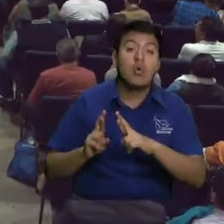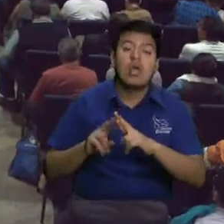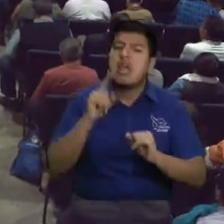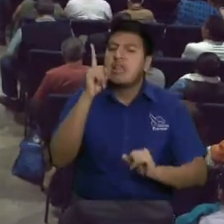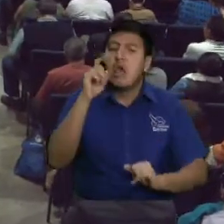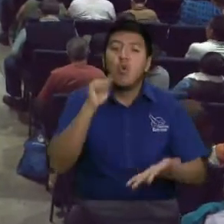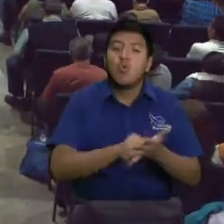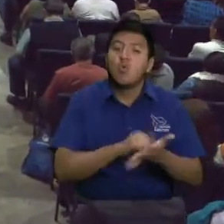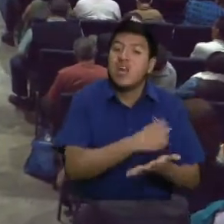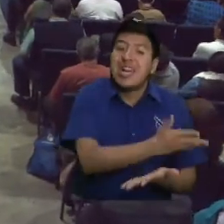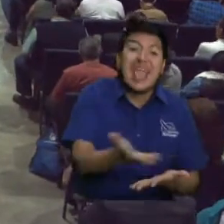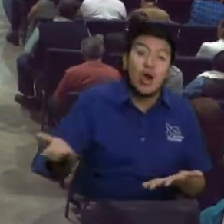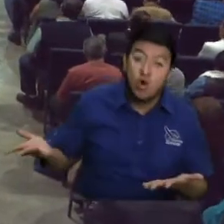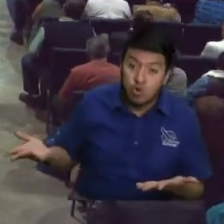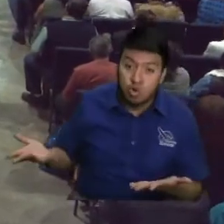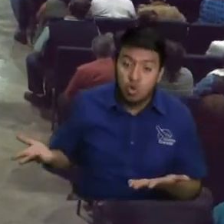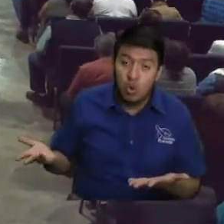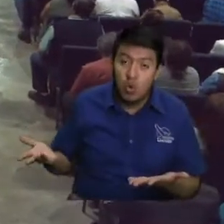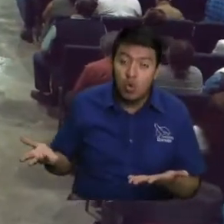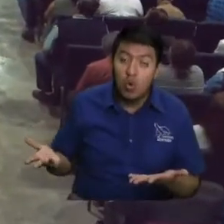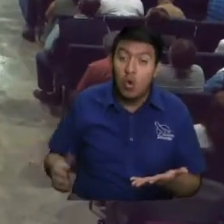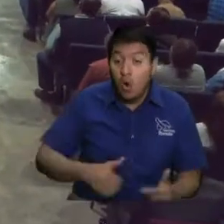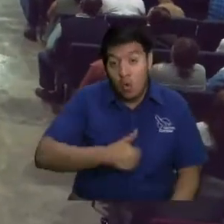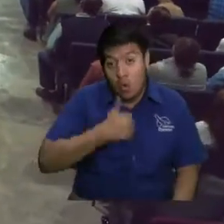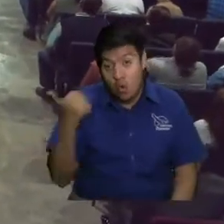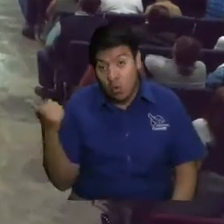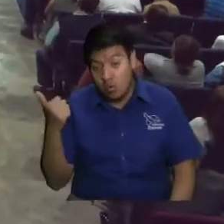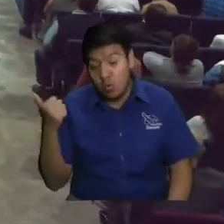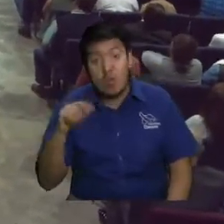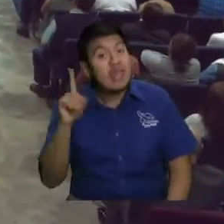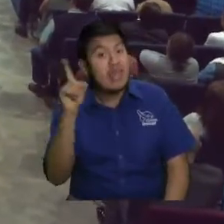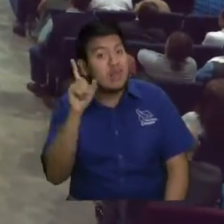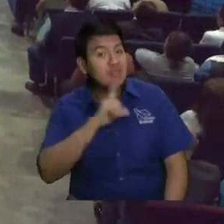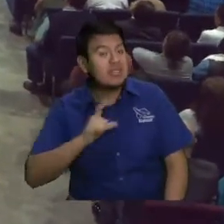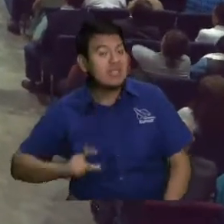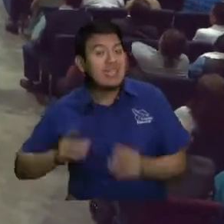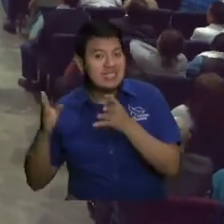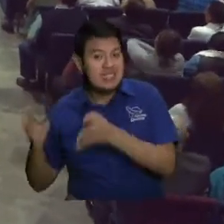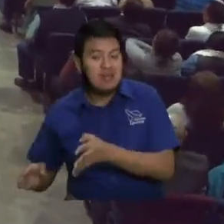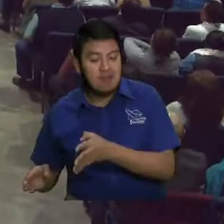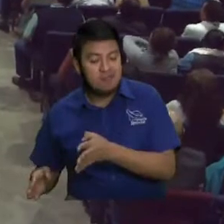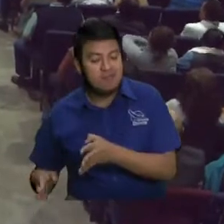Pero eso es, como dicen por ahí, eso es up to you.